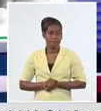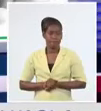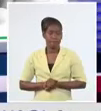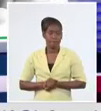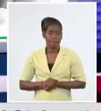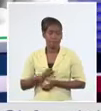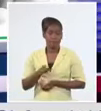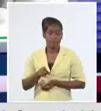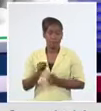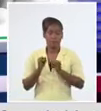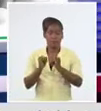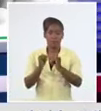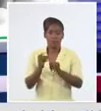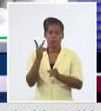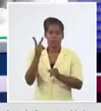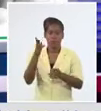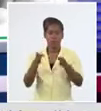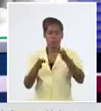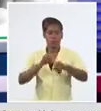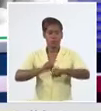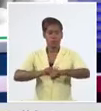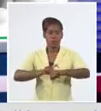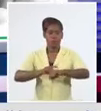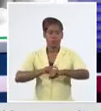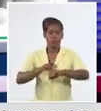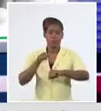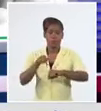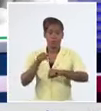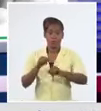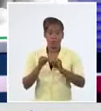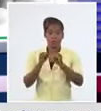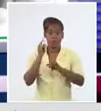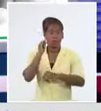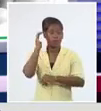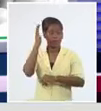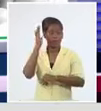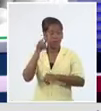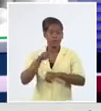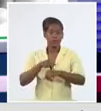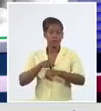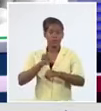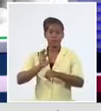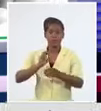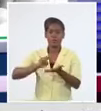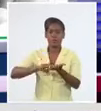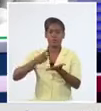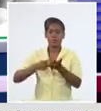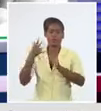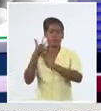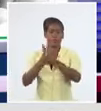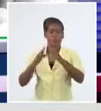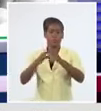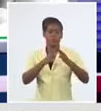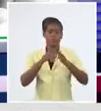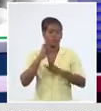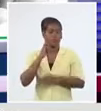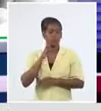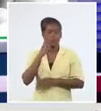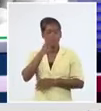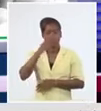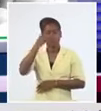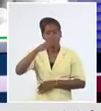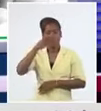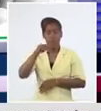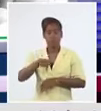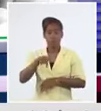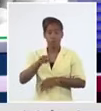Segundo momento en esta conferencia, nos acompaña desde la media hora la intérprete de lengua de señas, Mercedes González. Y sí, es